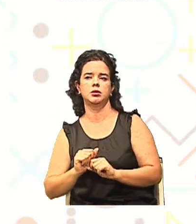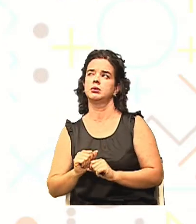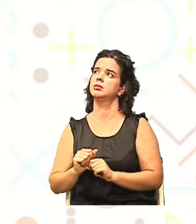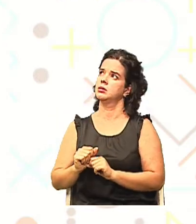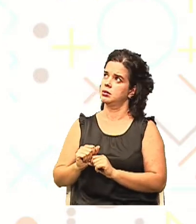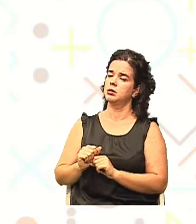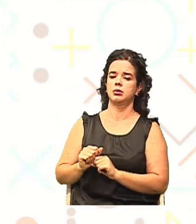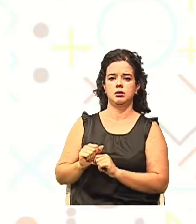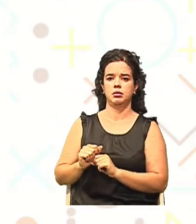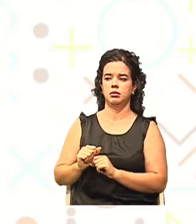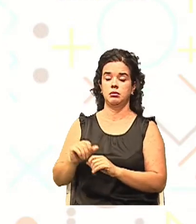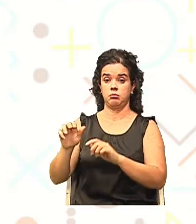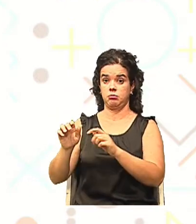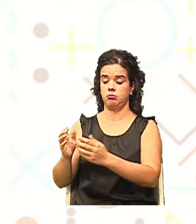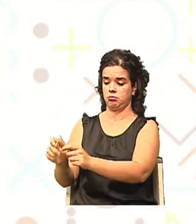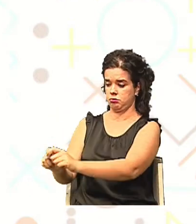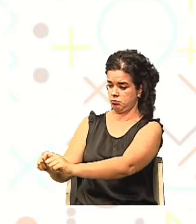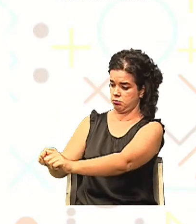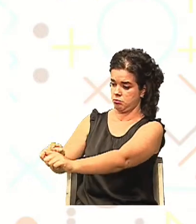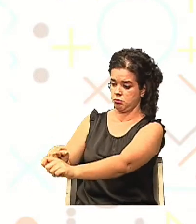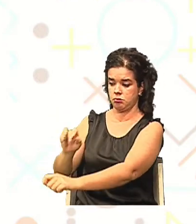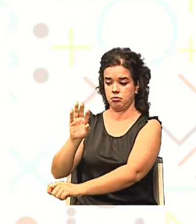Y al comparar